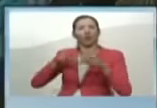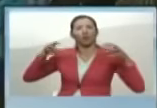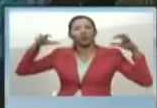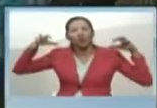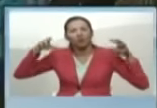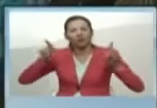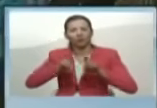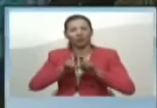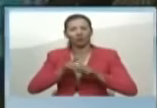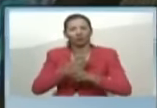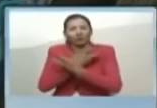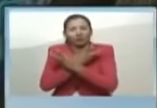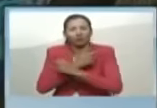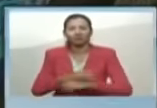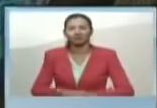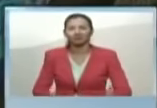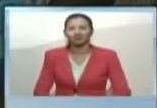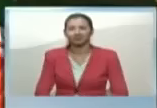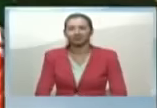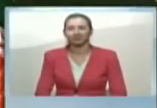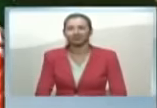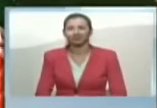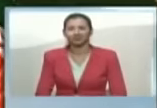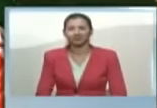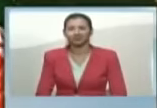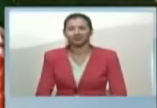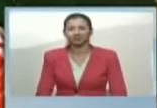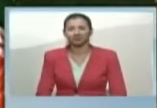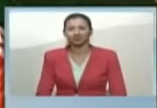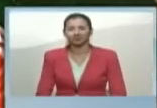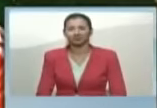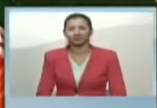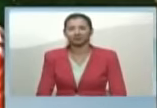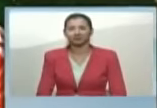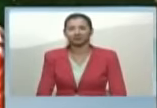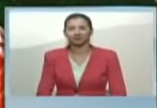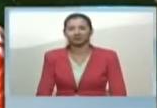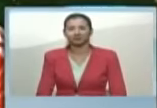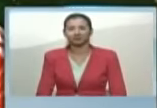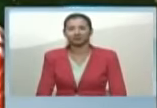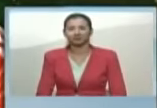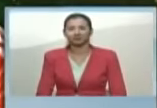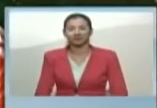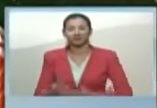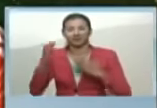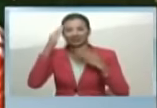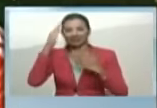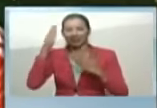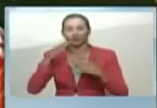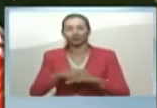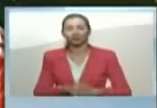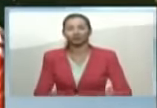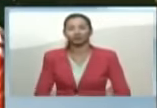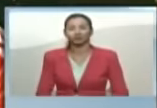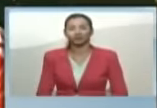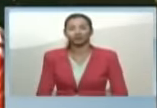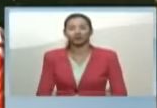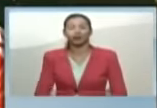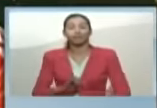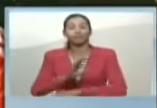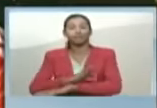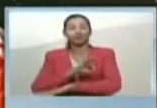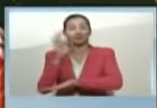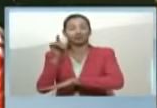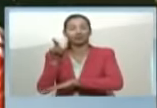El fantasma Maduro. Saludo. Equipo de Guerrilla 4F de Barquisimeto, te